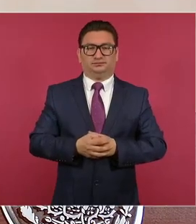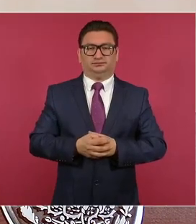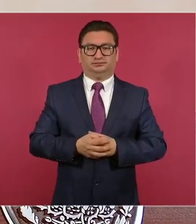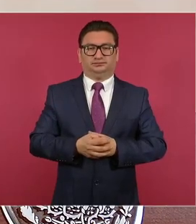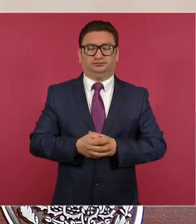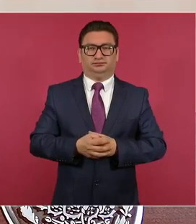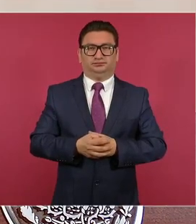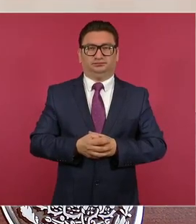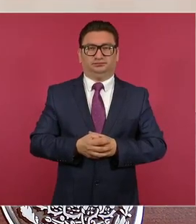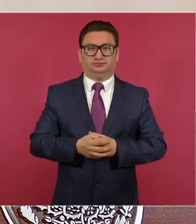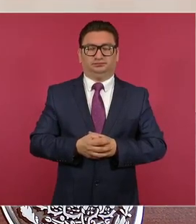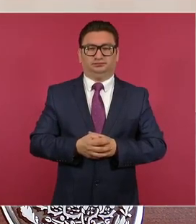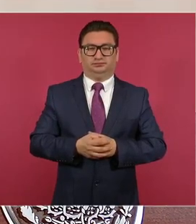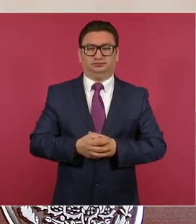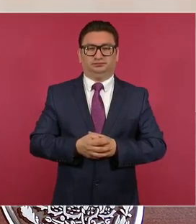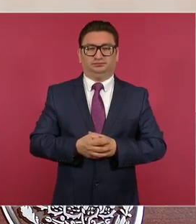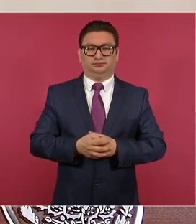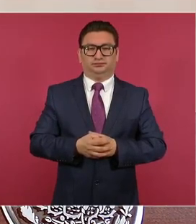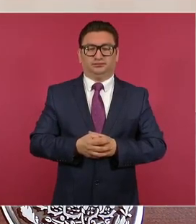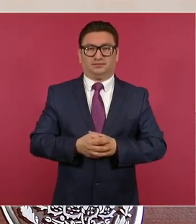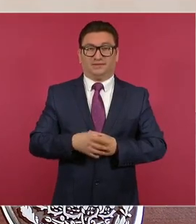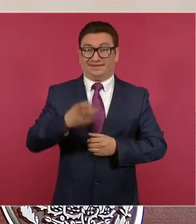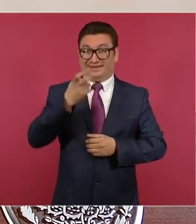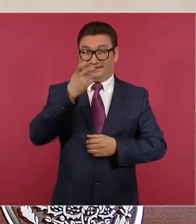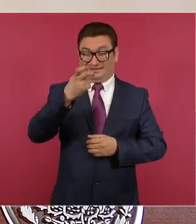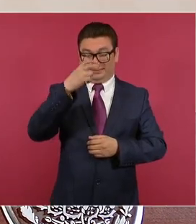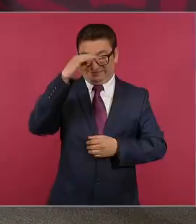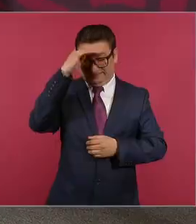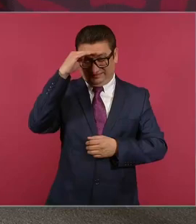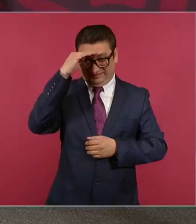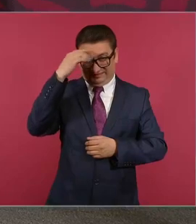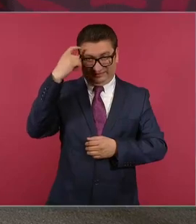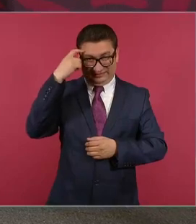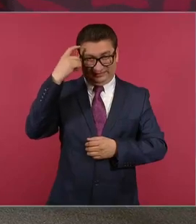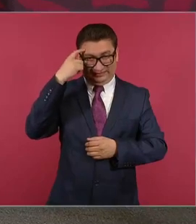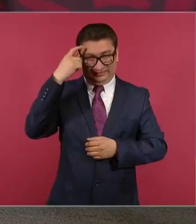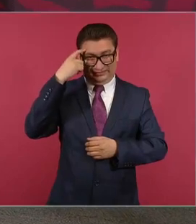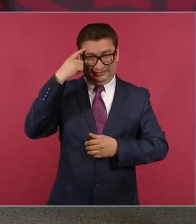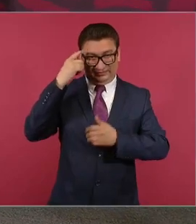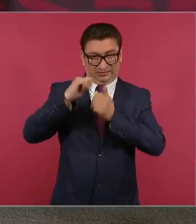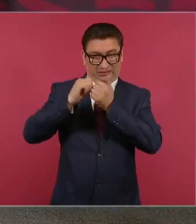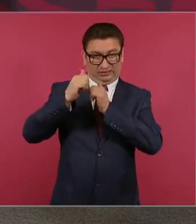debe desaparecer esa mentalidad retrógrada